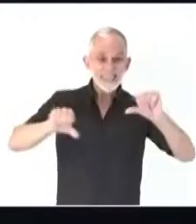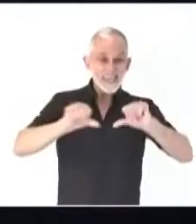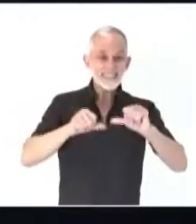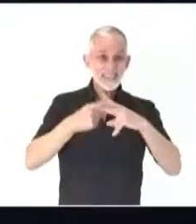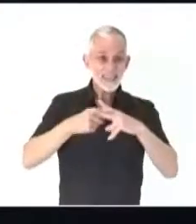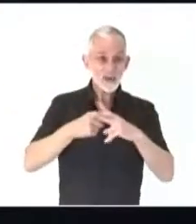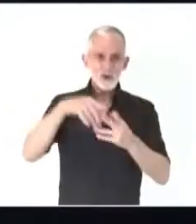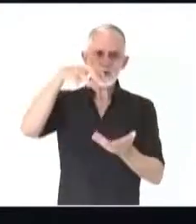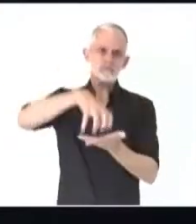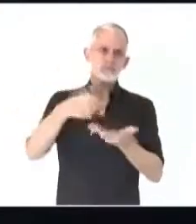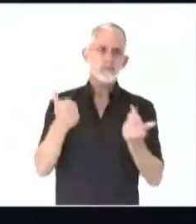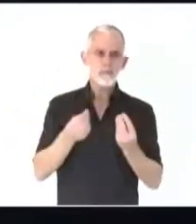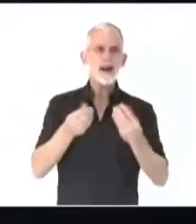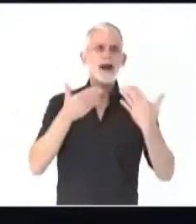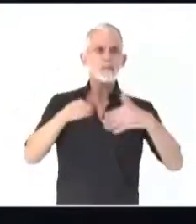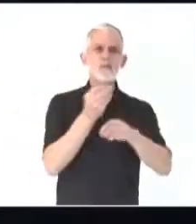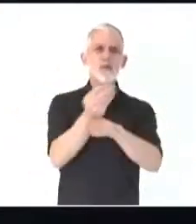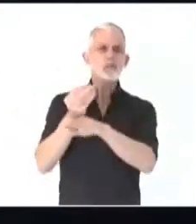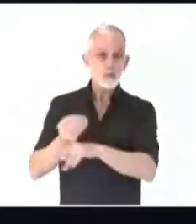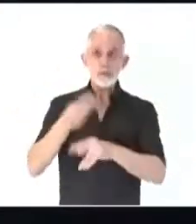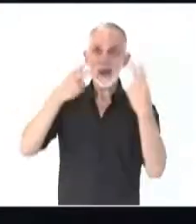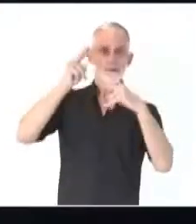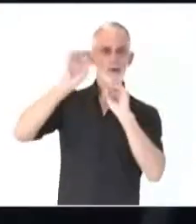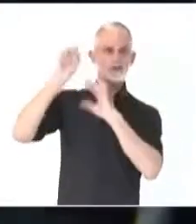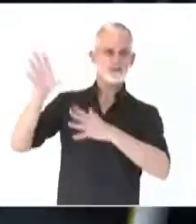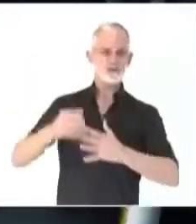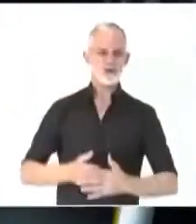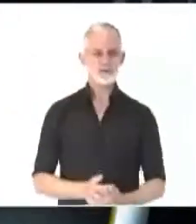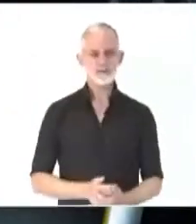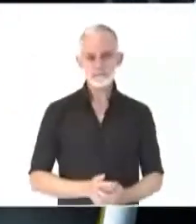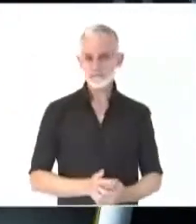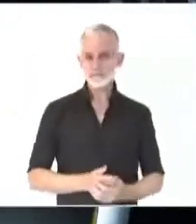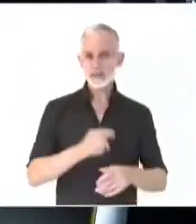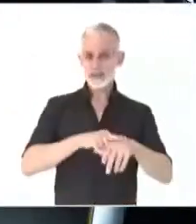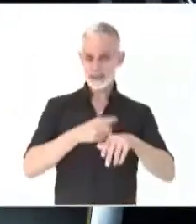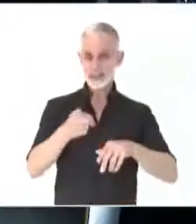tecnología para generar valor agregado en las exportaciones de la ciudad. Tiempo. Gracias, tiempo. Continúa ahora.